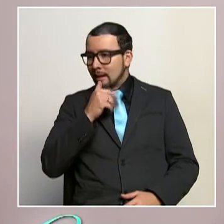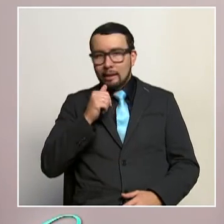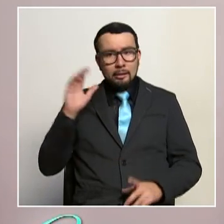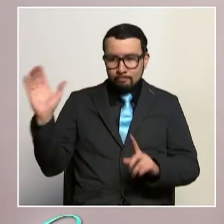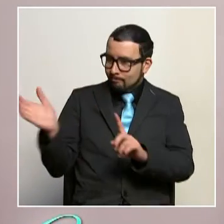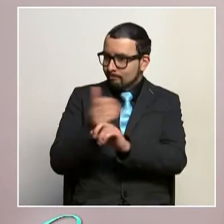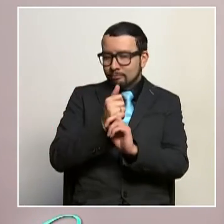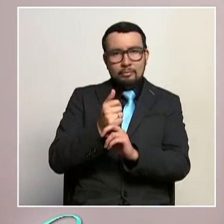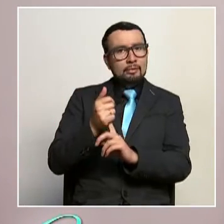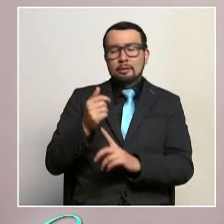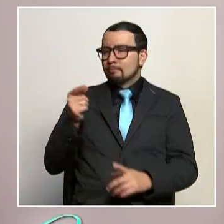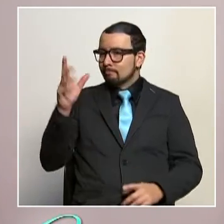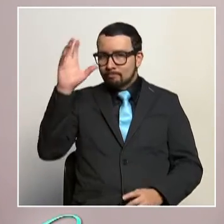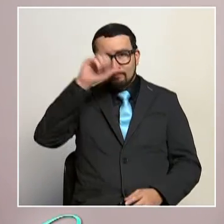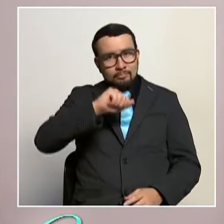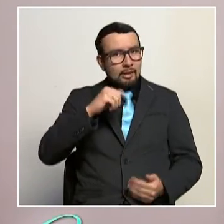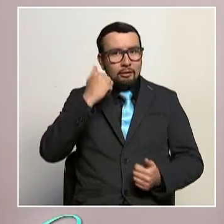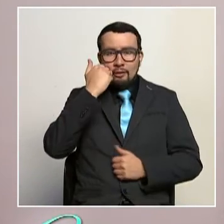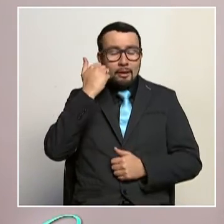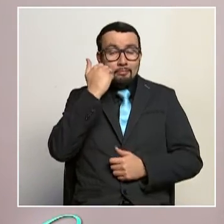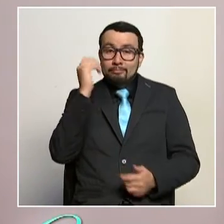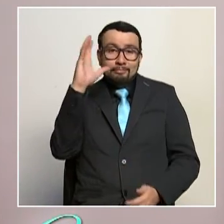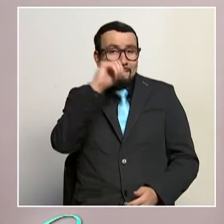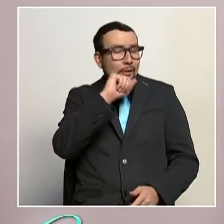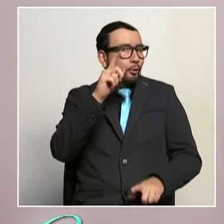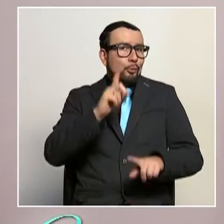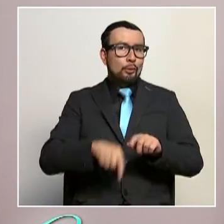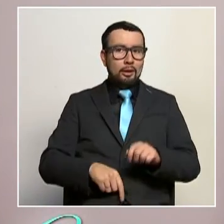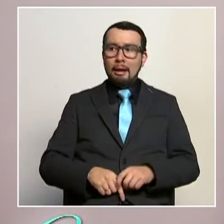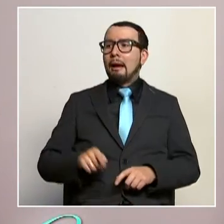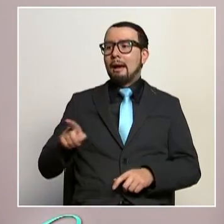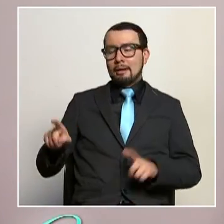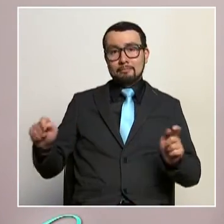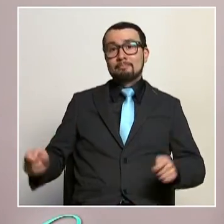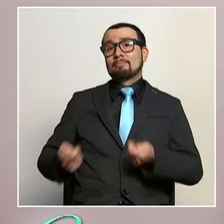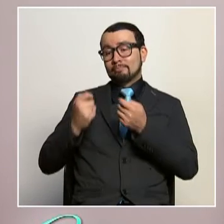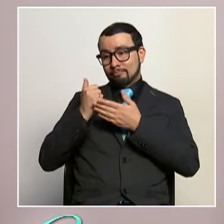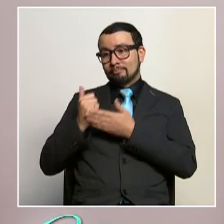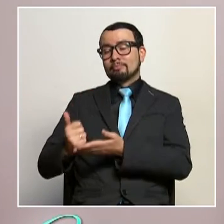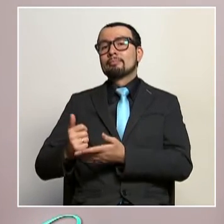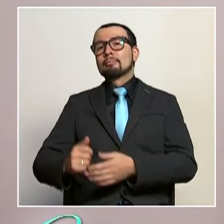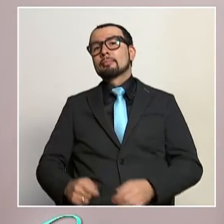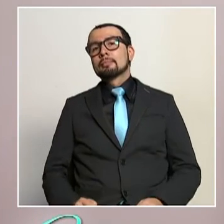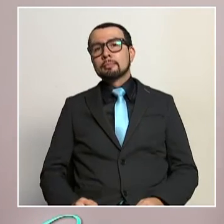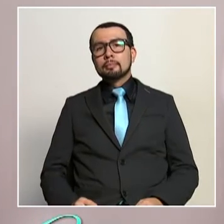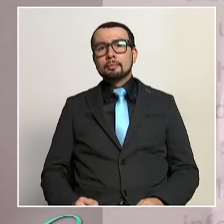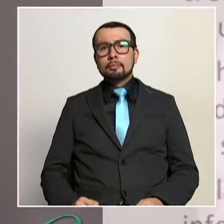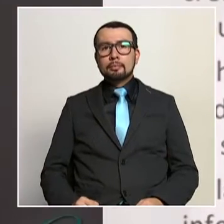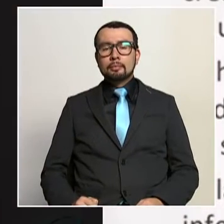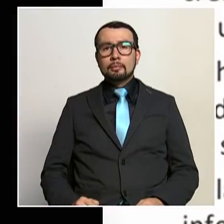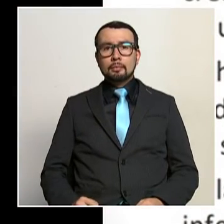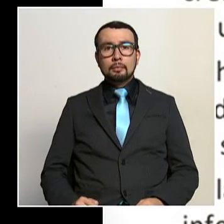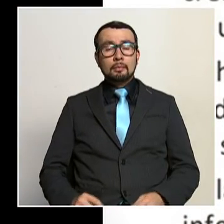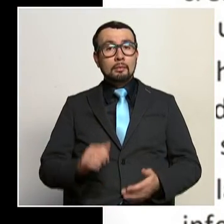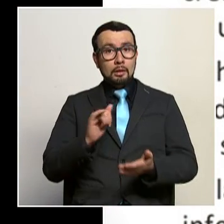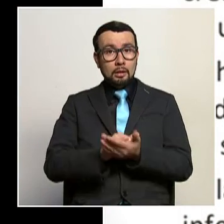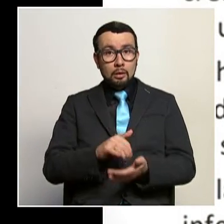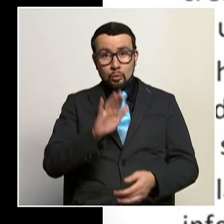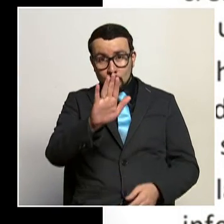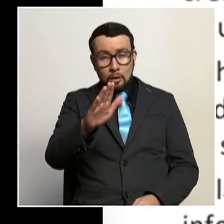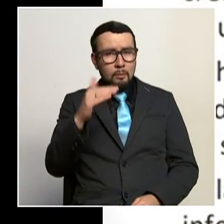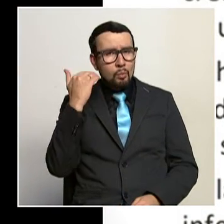No hay ningún elemento que el médico o el ginecólogo tenga para poder llegar a este diagnóstico. Por eso ustedes,